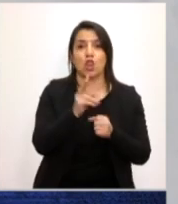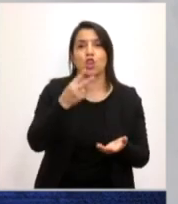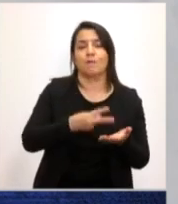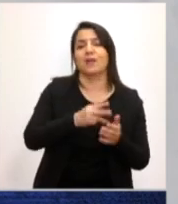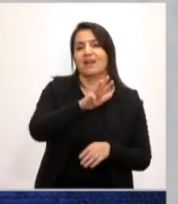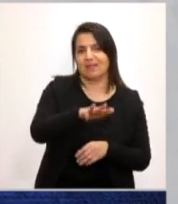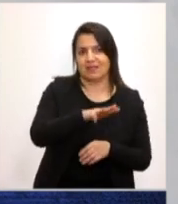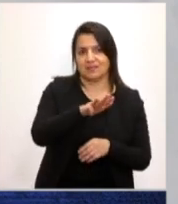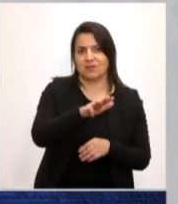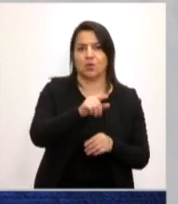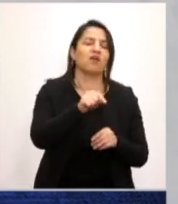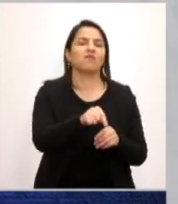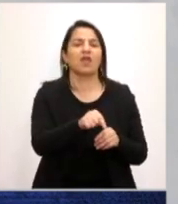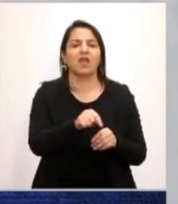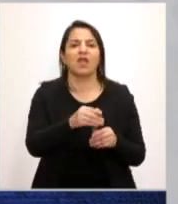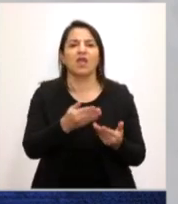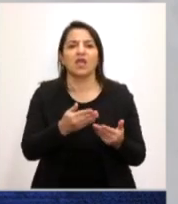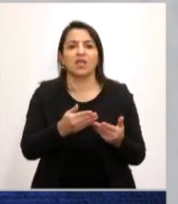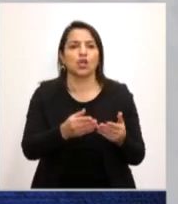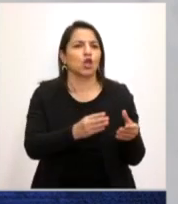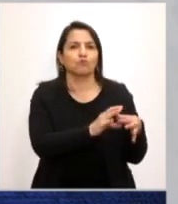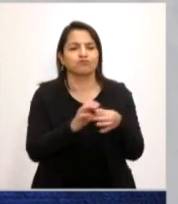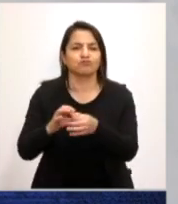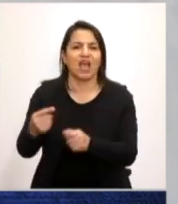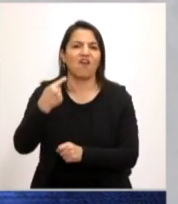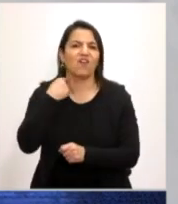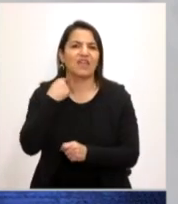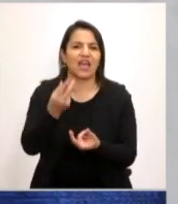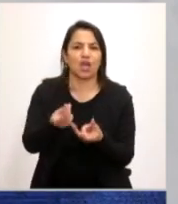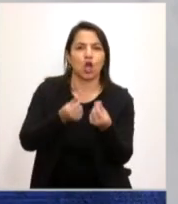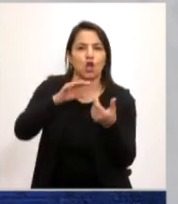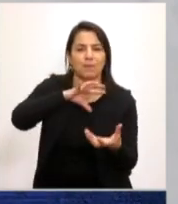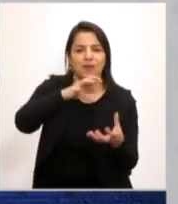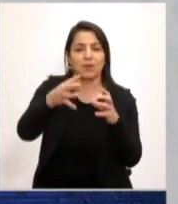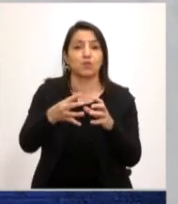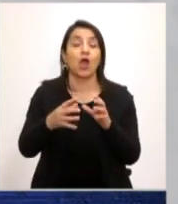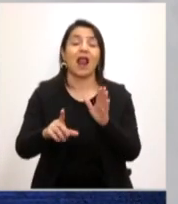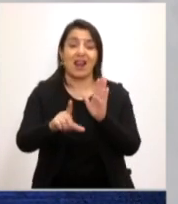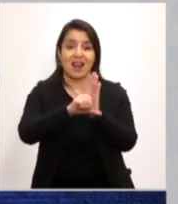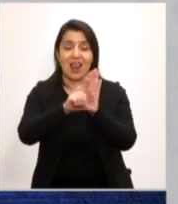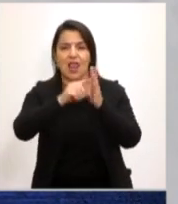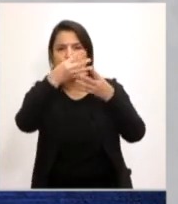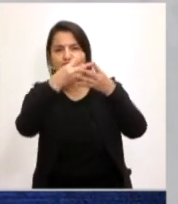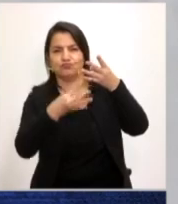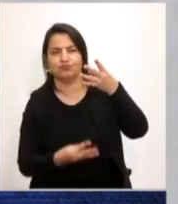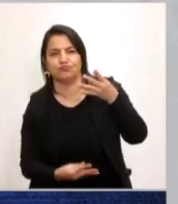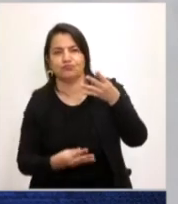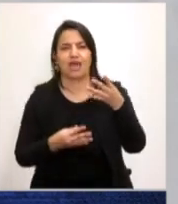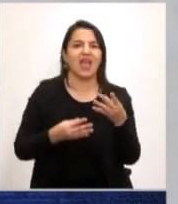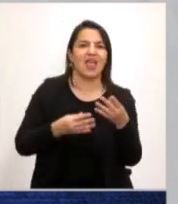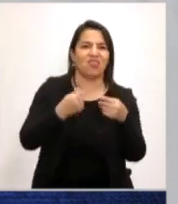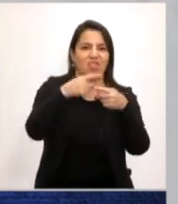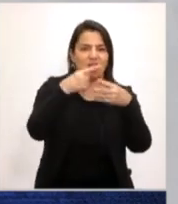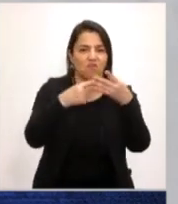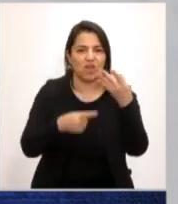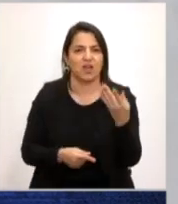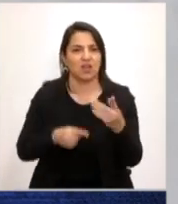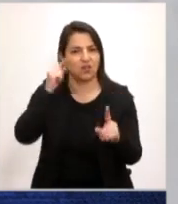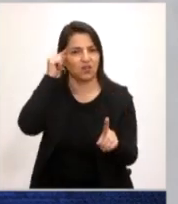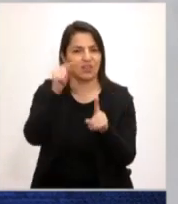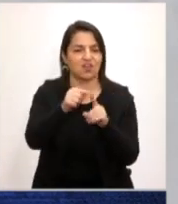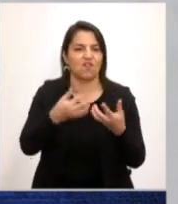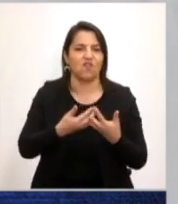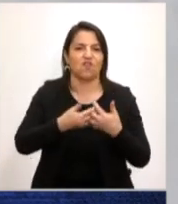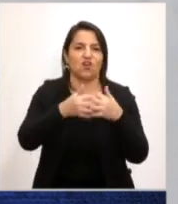y sus efectos en la economía mundial. Por ello, se encontrarán en el listado de leyes aprobadas numerosas iniciativas orientadas a fortalecer